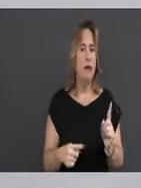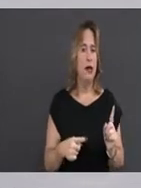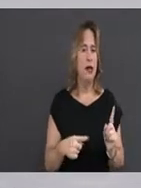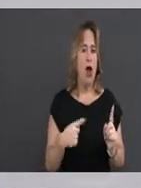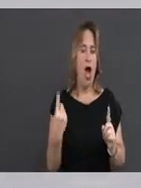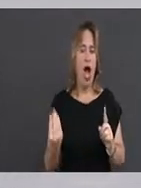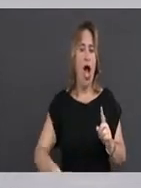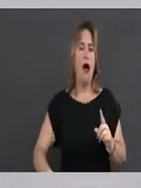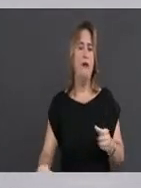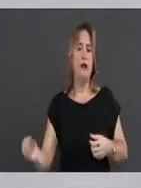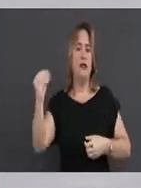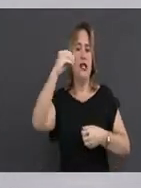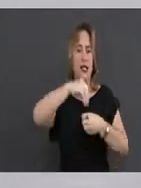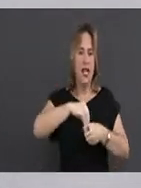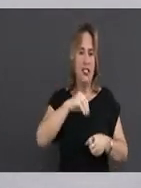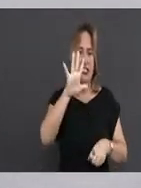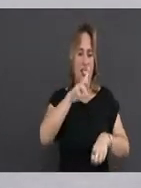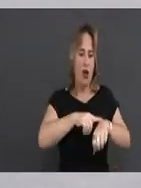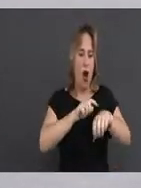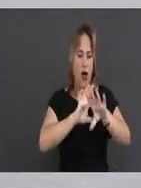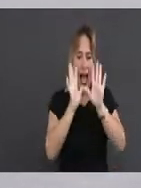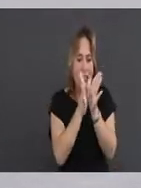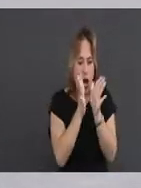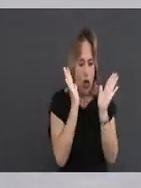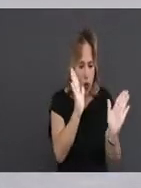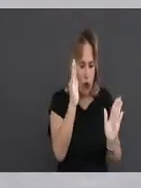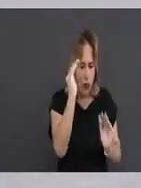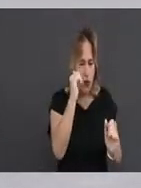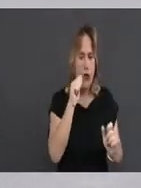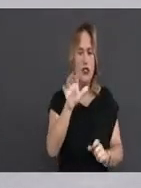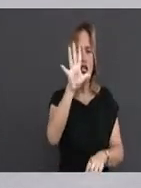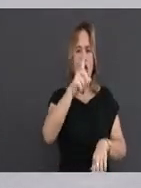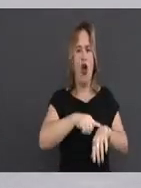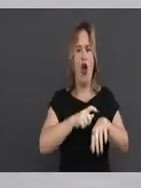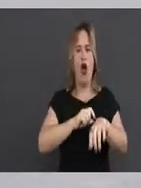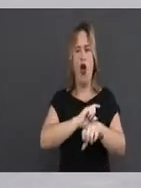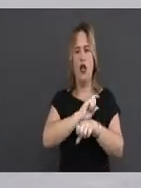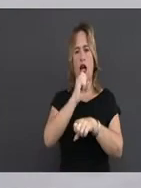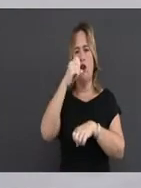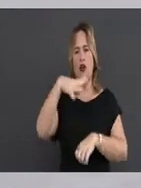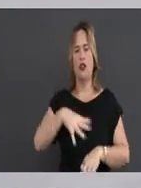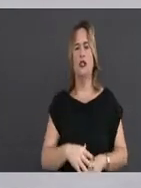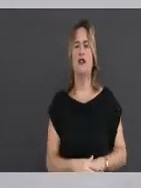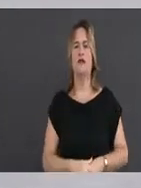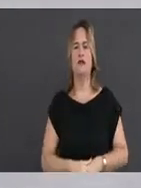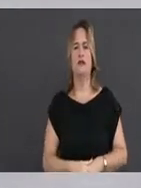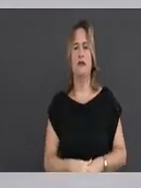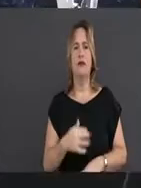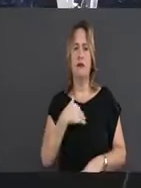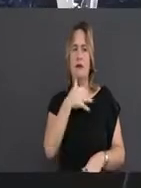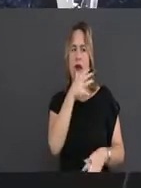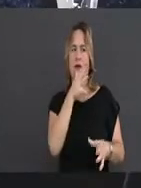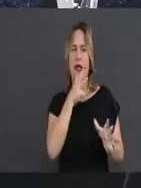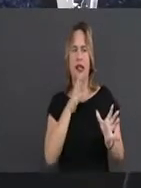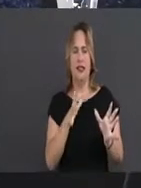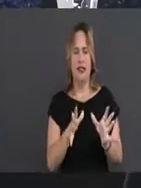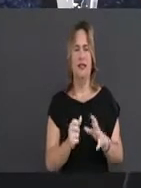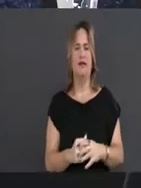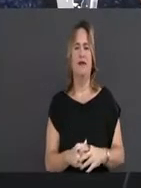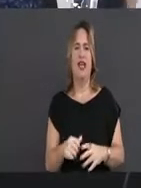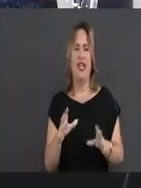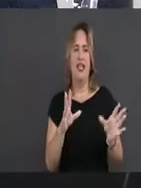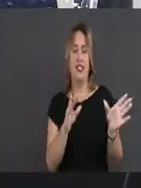también incluir que hay que hacer esos quehaceres cuando hay corriente. Yo creo que evidentemente esto es eso. Ese